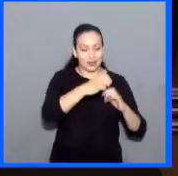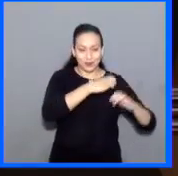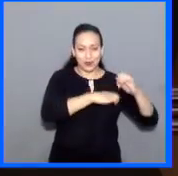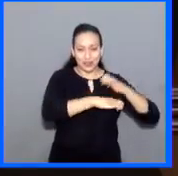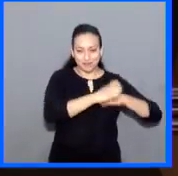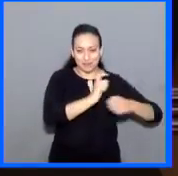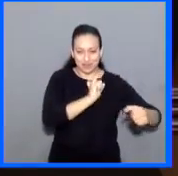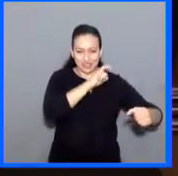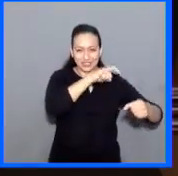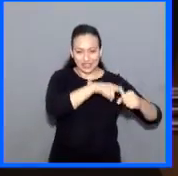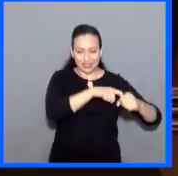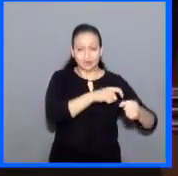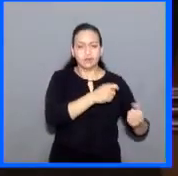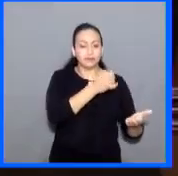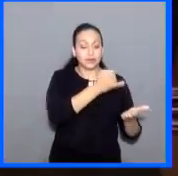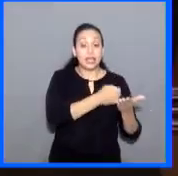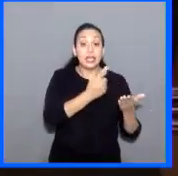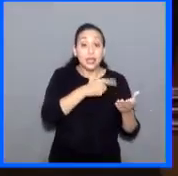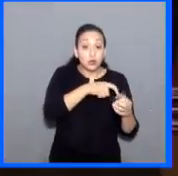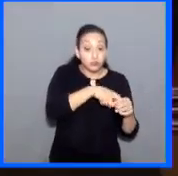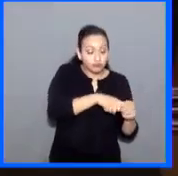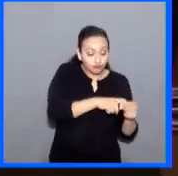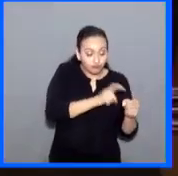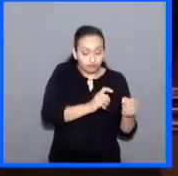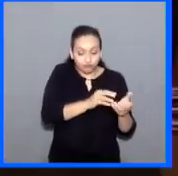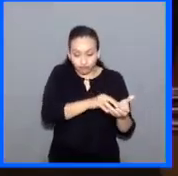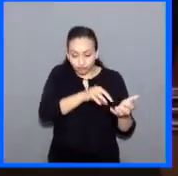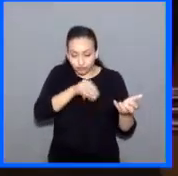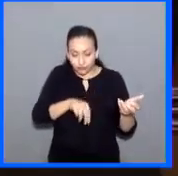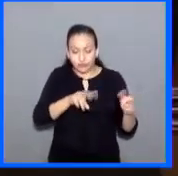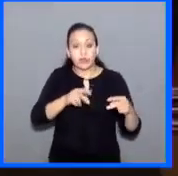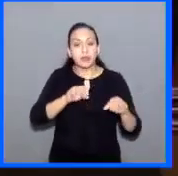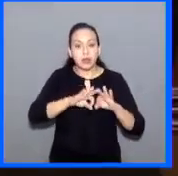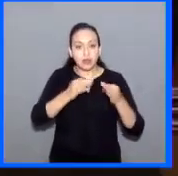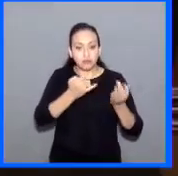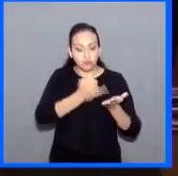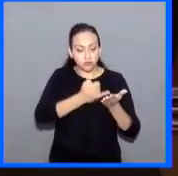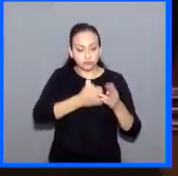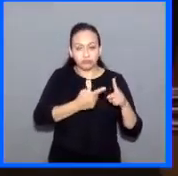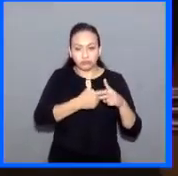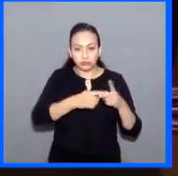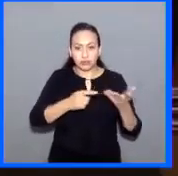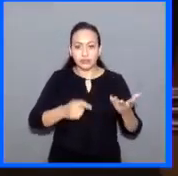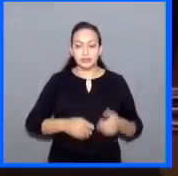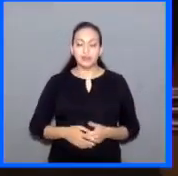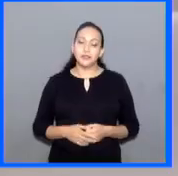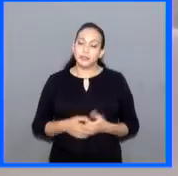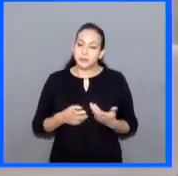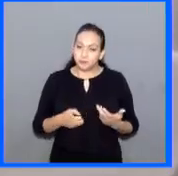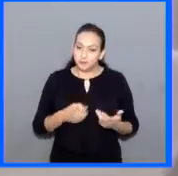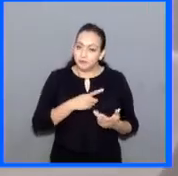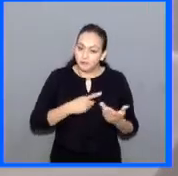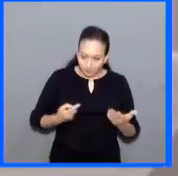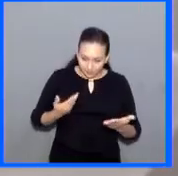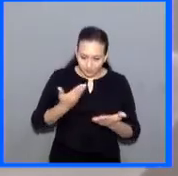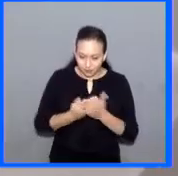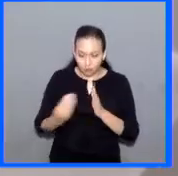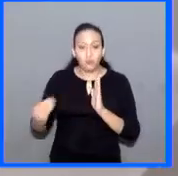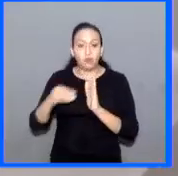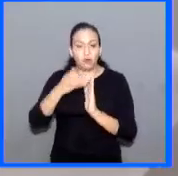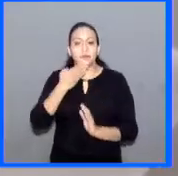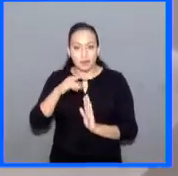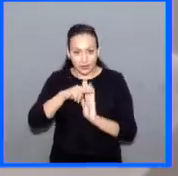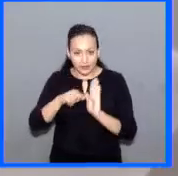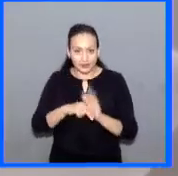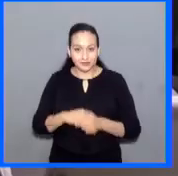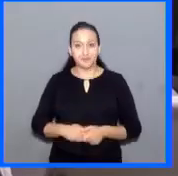consolidación, quede fuera del ámbito de la fiscalización de la autoridad hacendaria, pues debería estar planteada en norma. Esto lo resolvió al